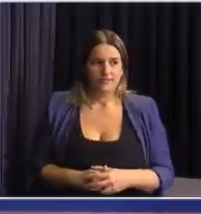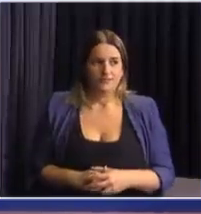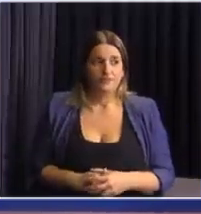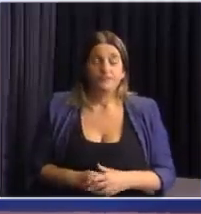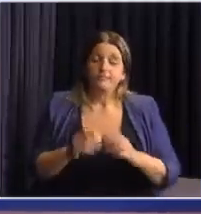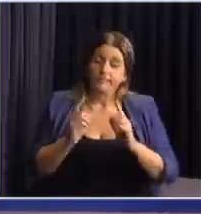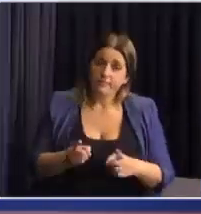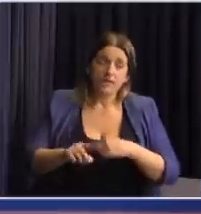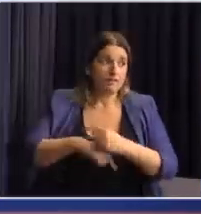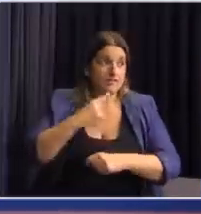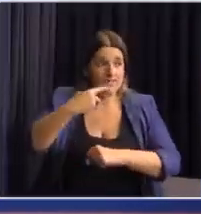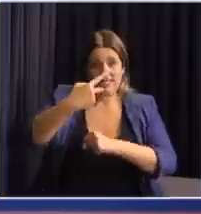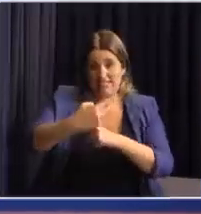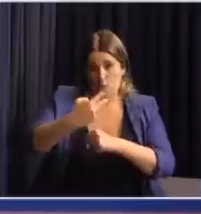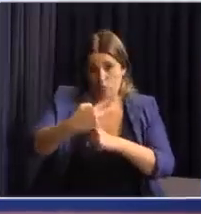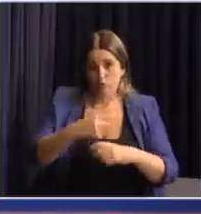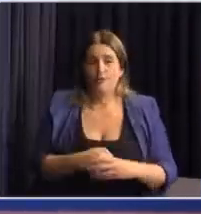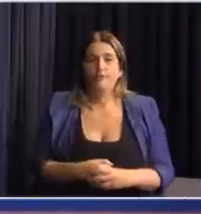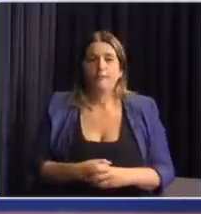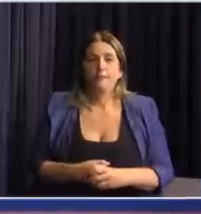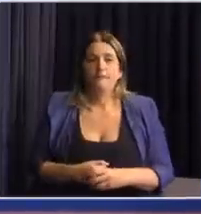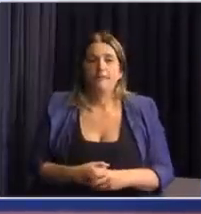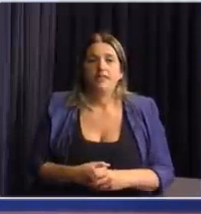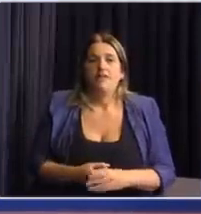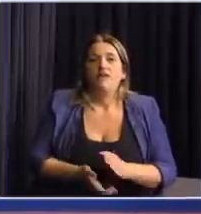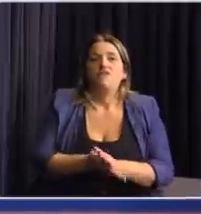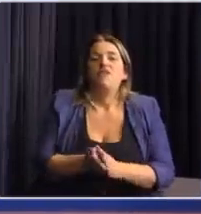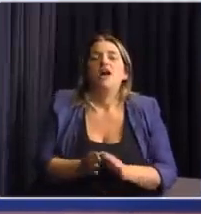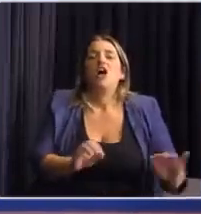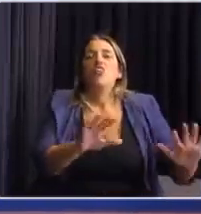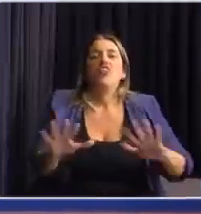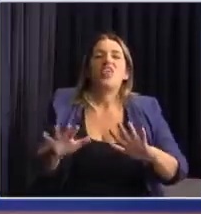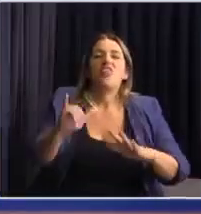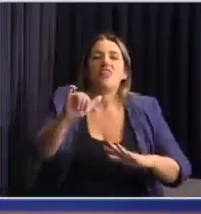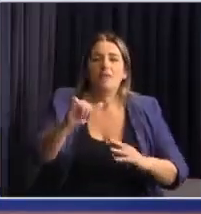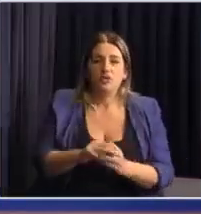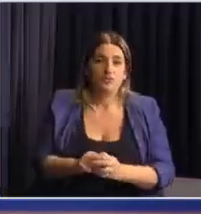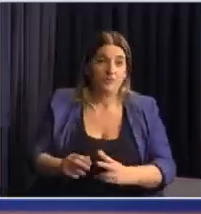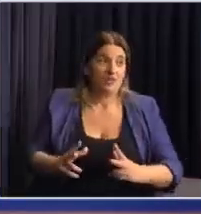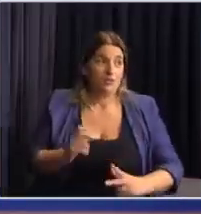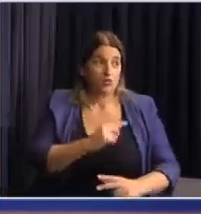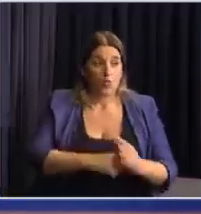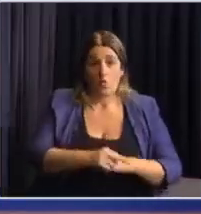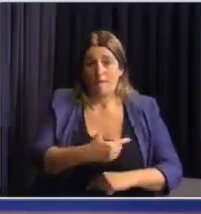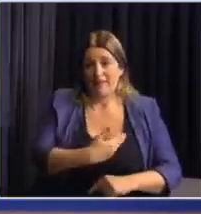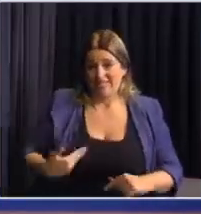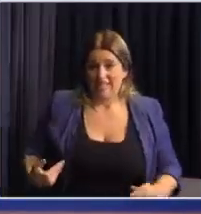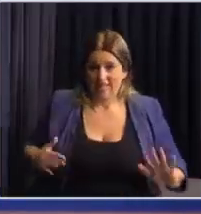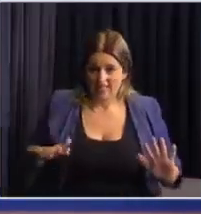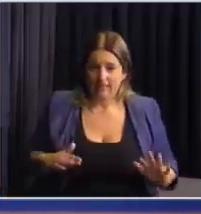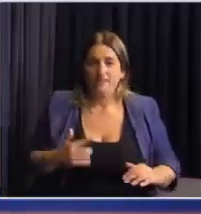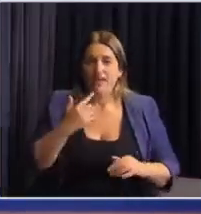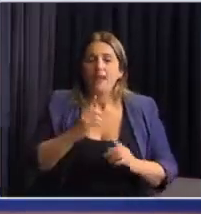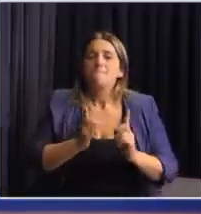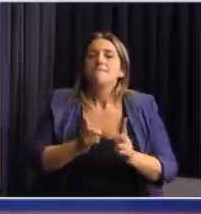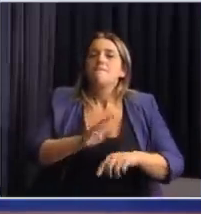El segundo paso lo vamos a dar el 10 de mayo, como decía el presidente, y ahí vamos a abrir varias cosas